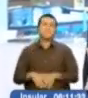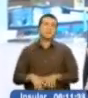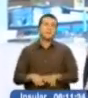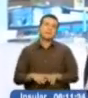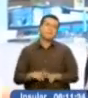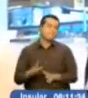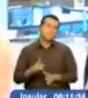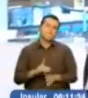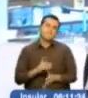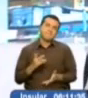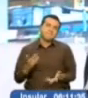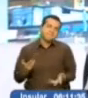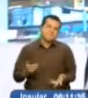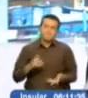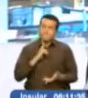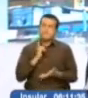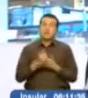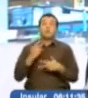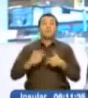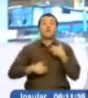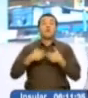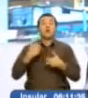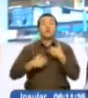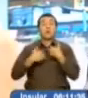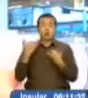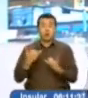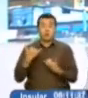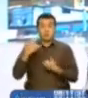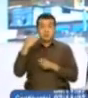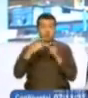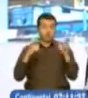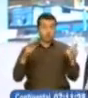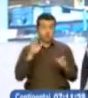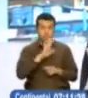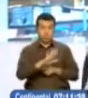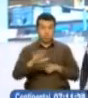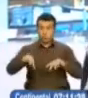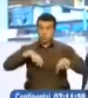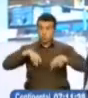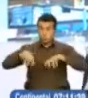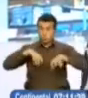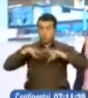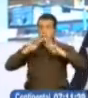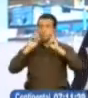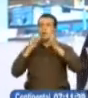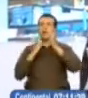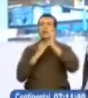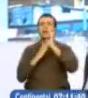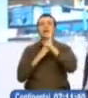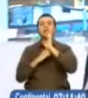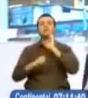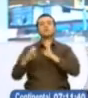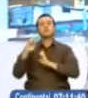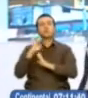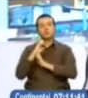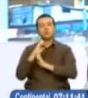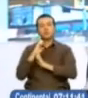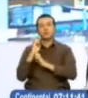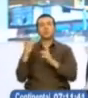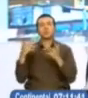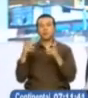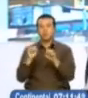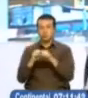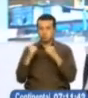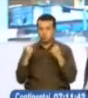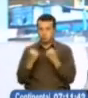una razón, porque yo creo que el problema de estos comportamientos que tenemos radica en algunas cuestiones estructurales de cómo, uh-huh, de cómo funciona la